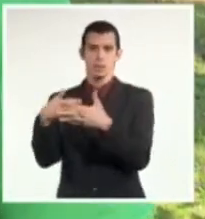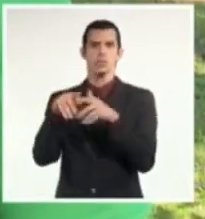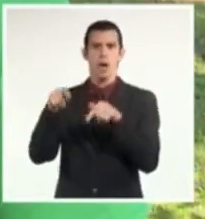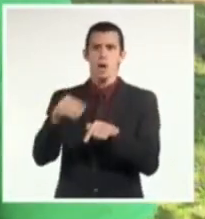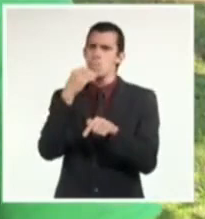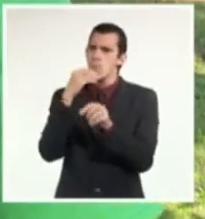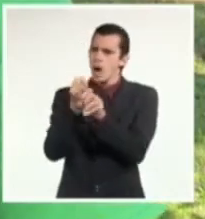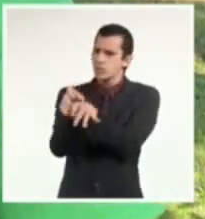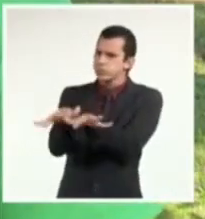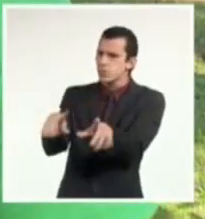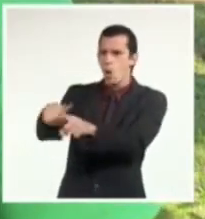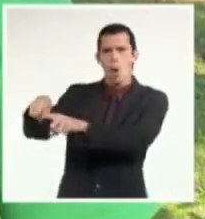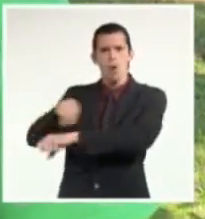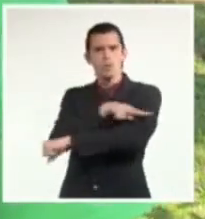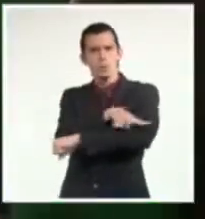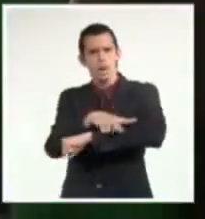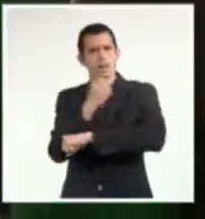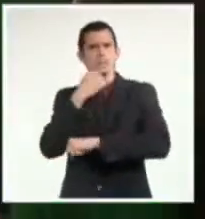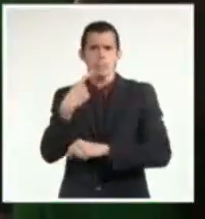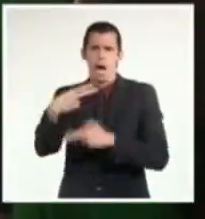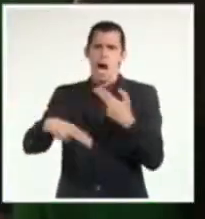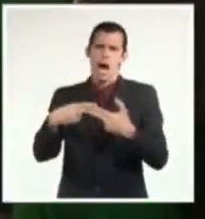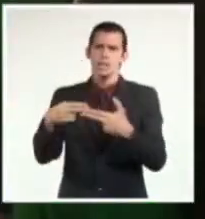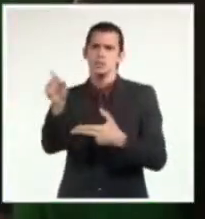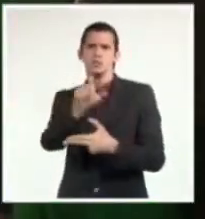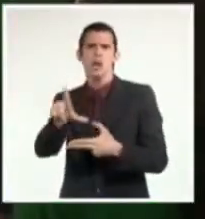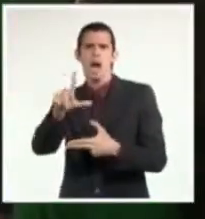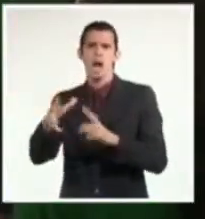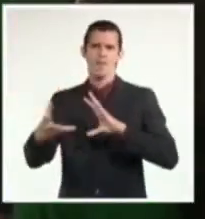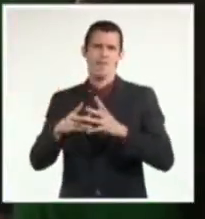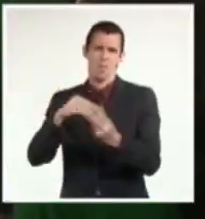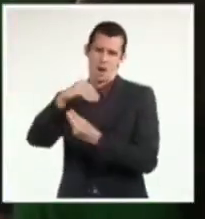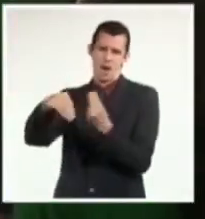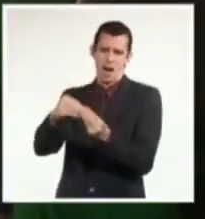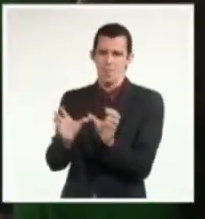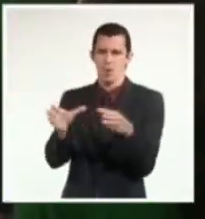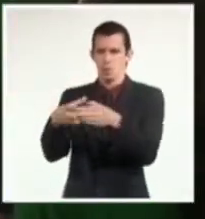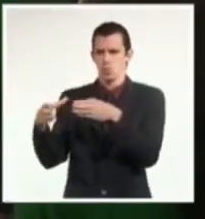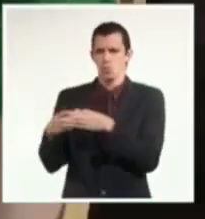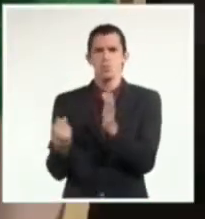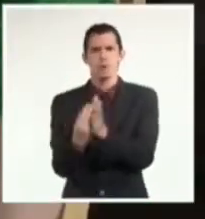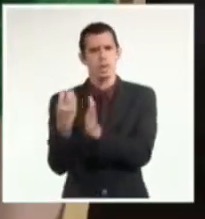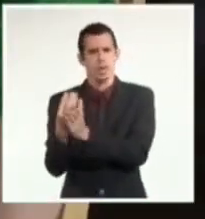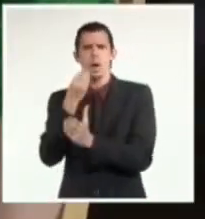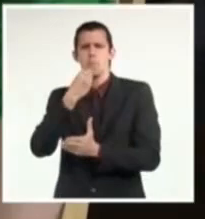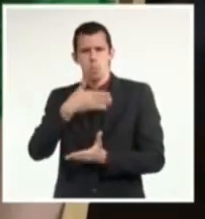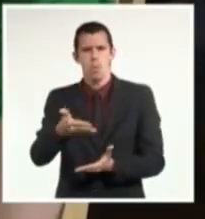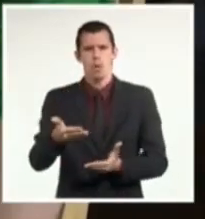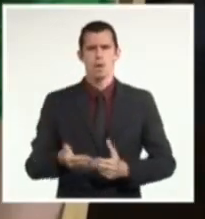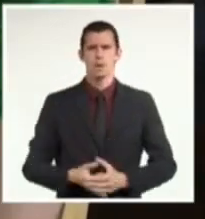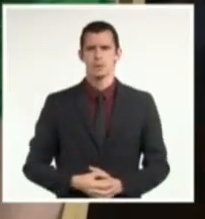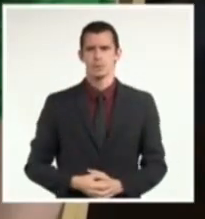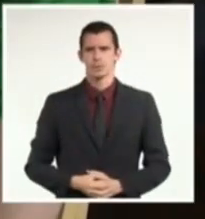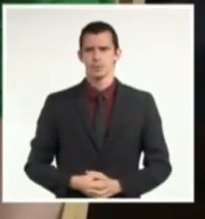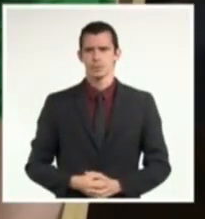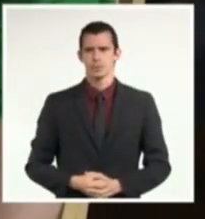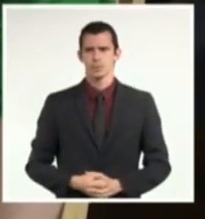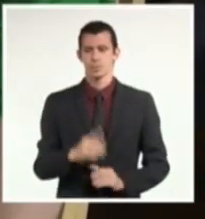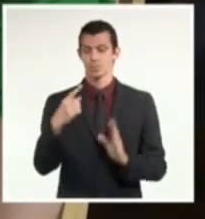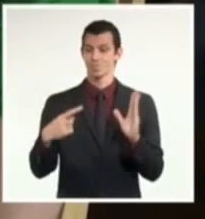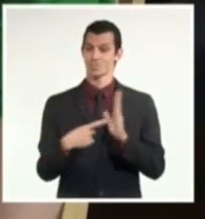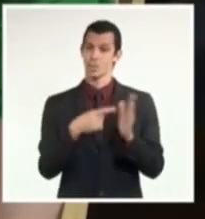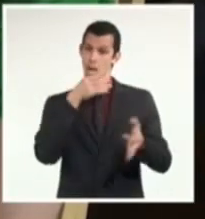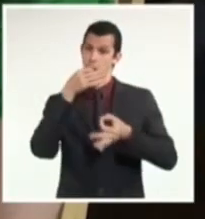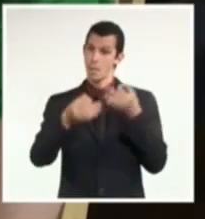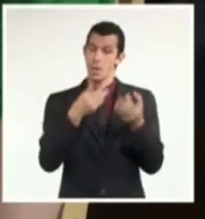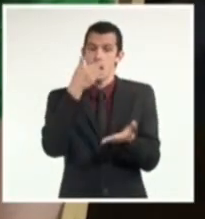todos los países donde vivimos. La delegación del país norteño constató bondades como el acceso a la atención médica, la educación,